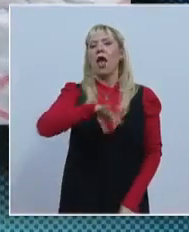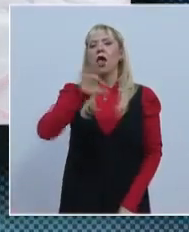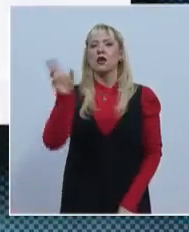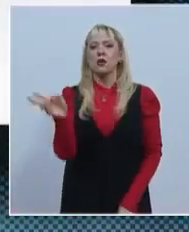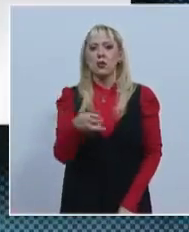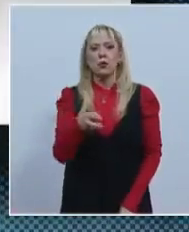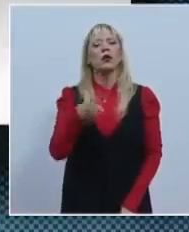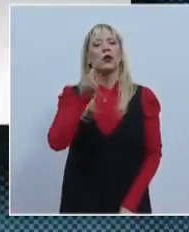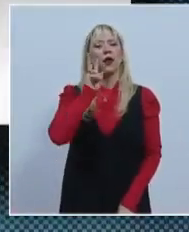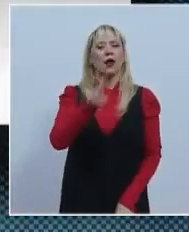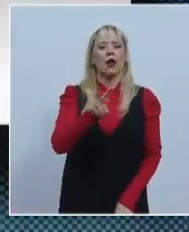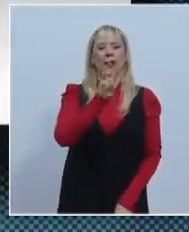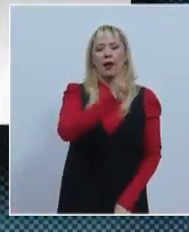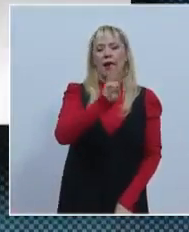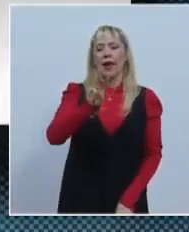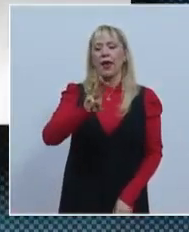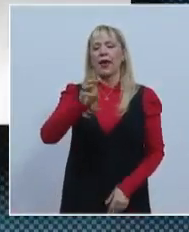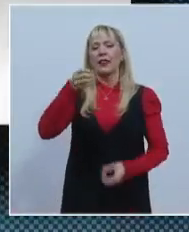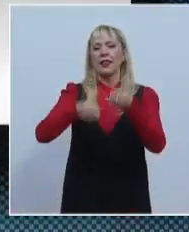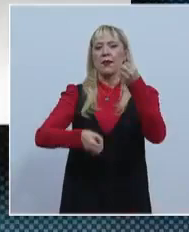sitio